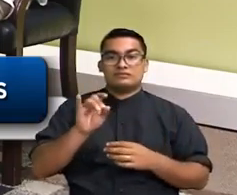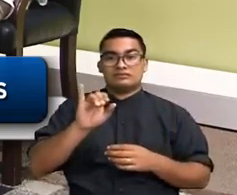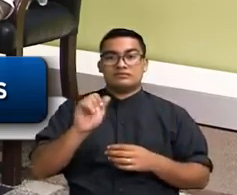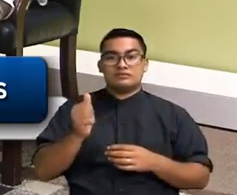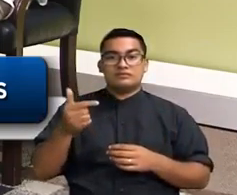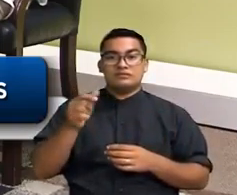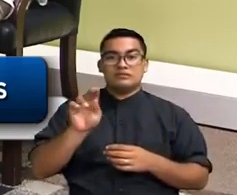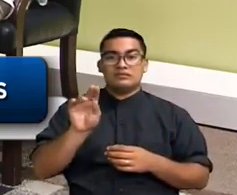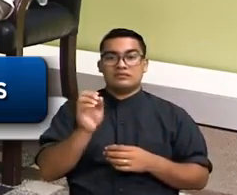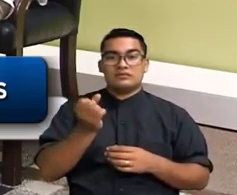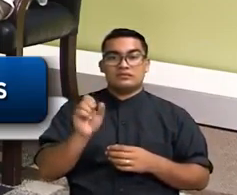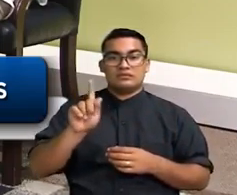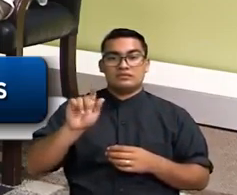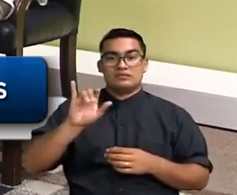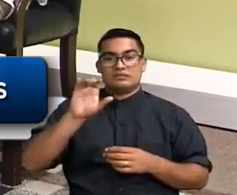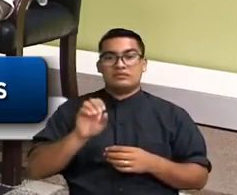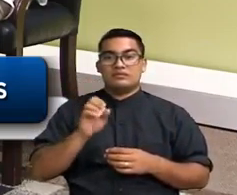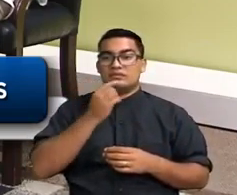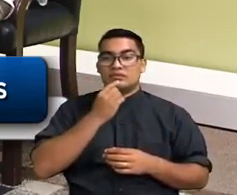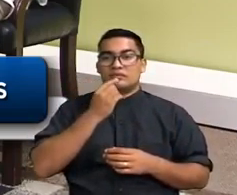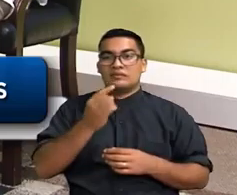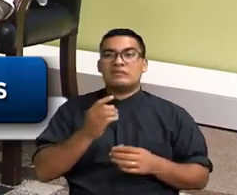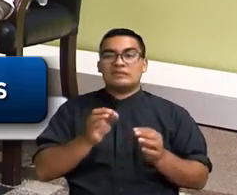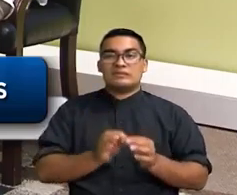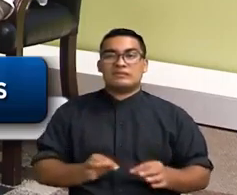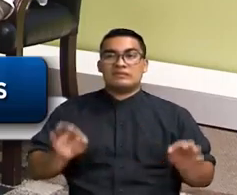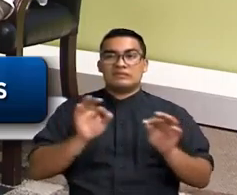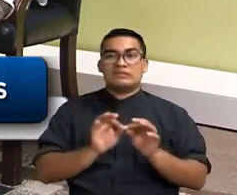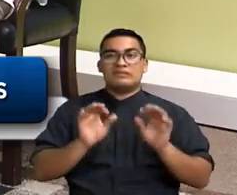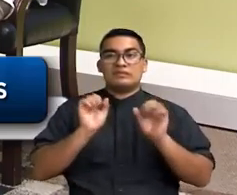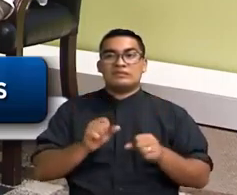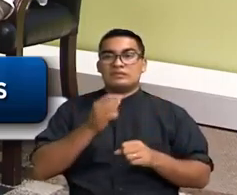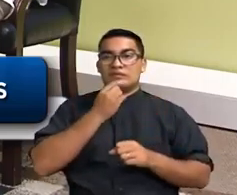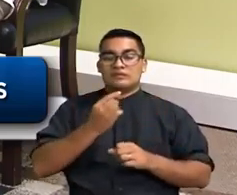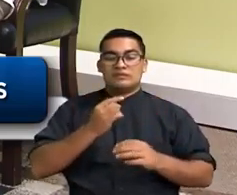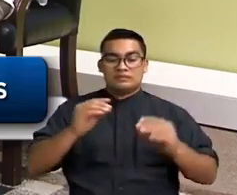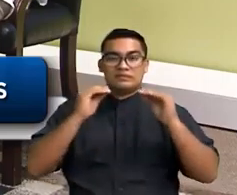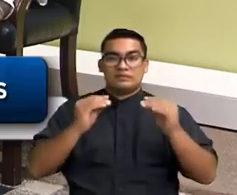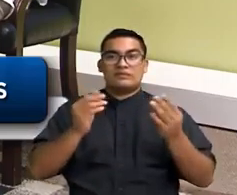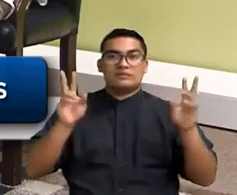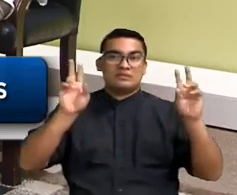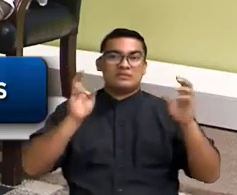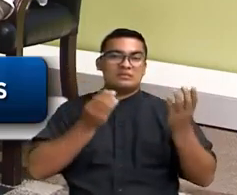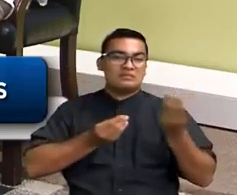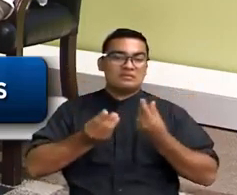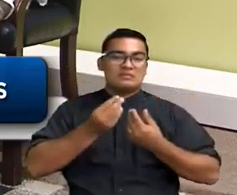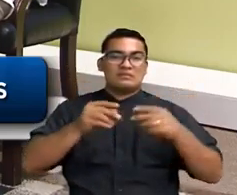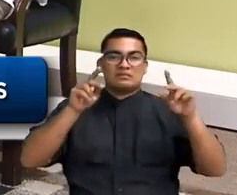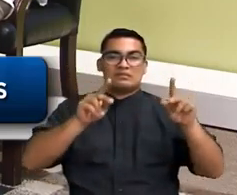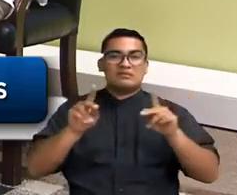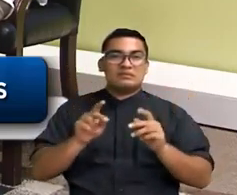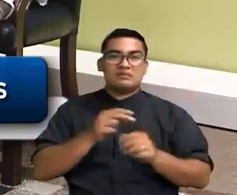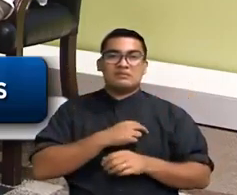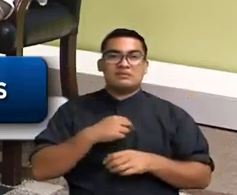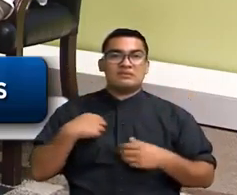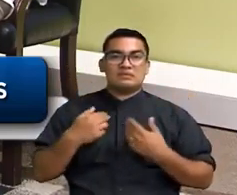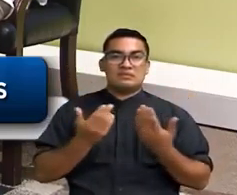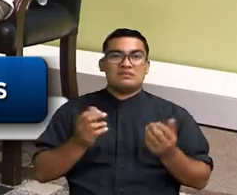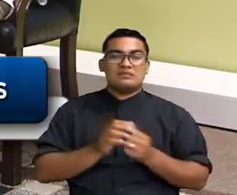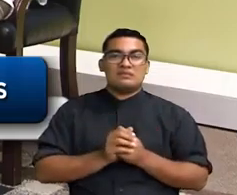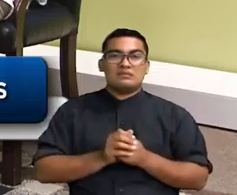de referir al fisioterapeuta la parte más temprana y educar la parte ergonómica de las personas que padecen. Ahora, ¿cuándo